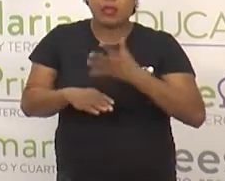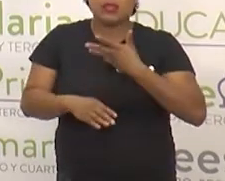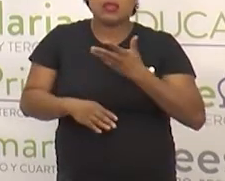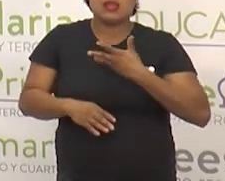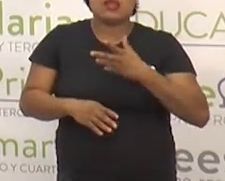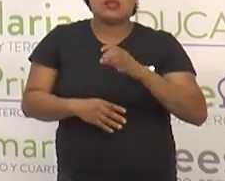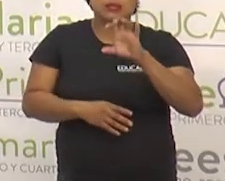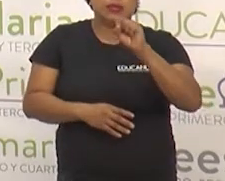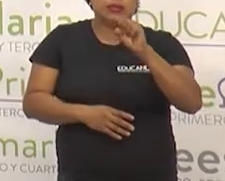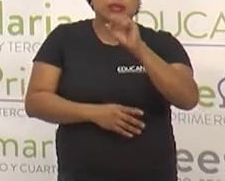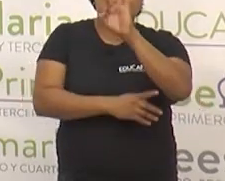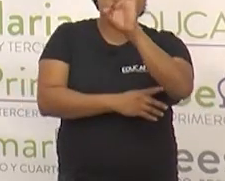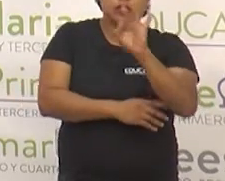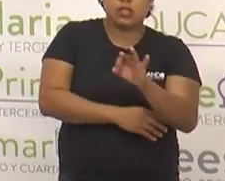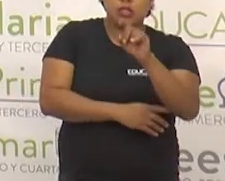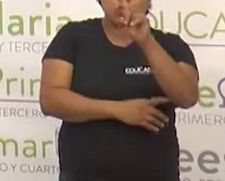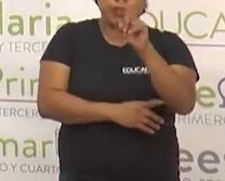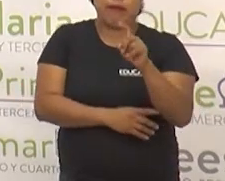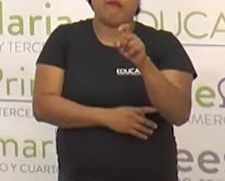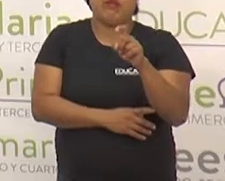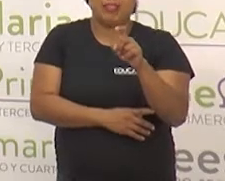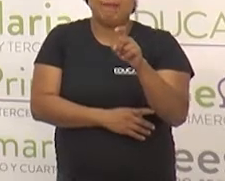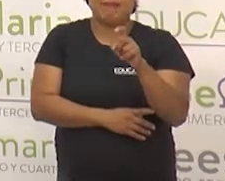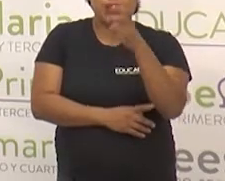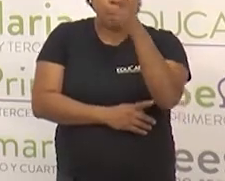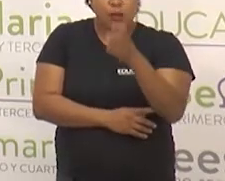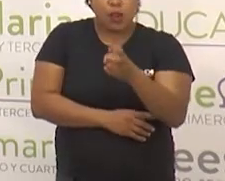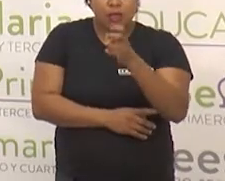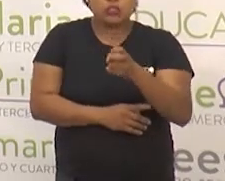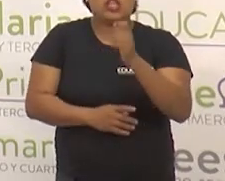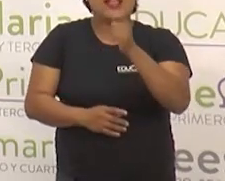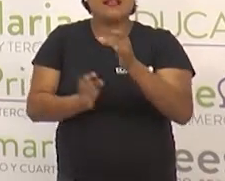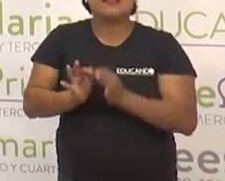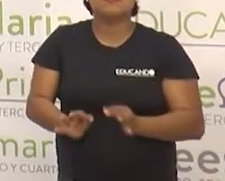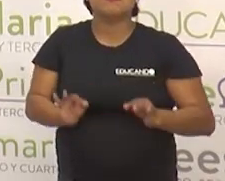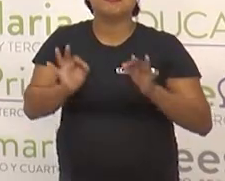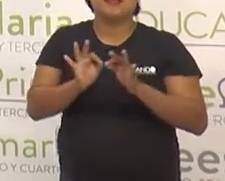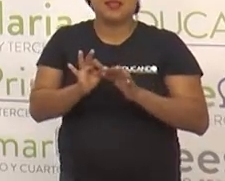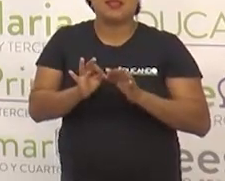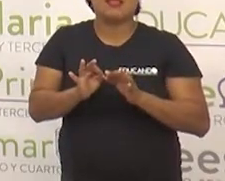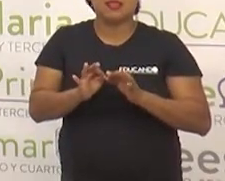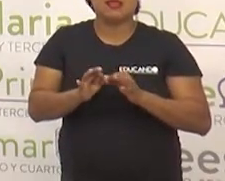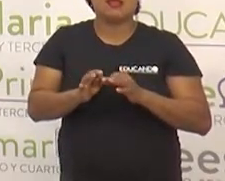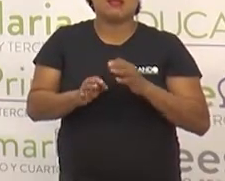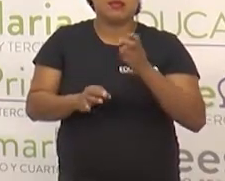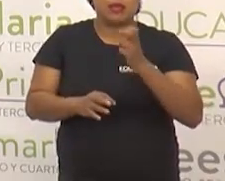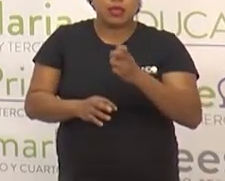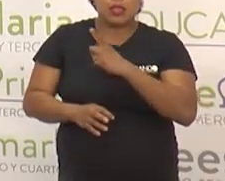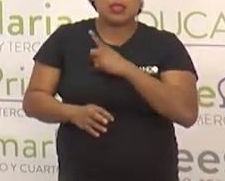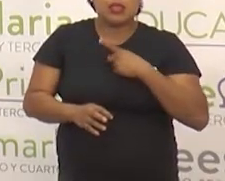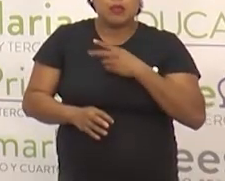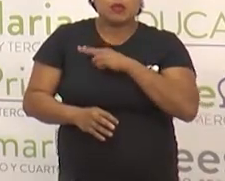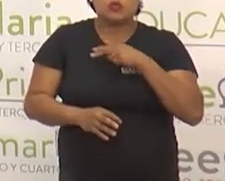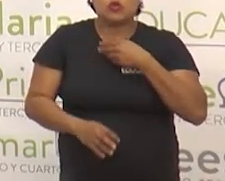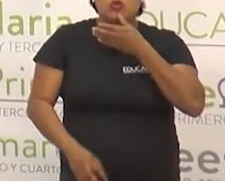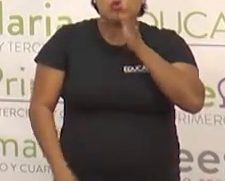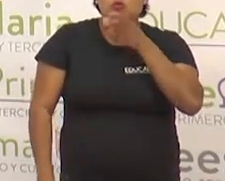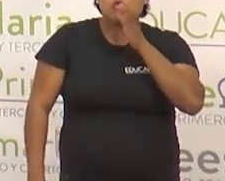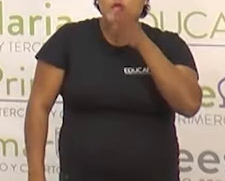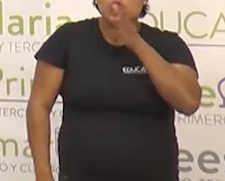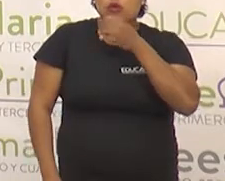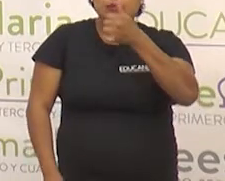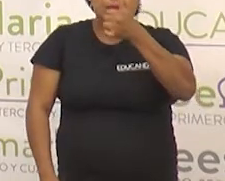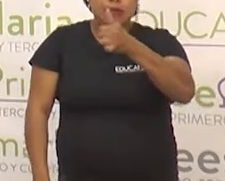conformado por el 60% de agua? Y por eso es importante que bebamos